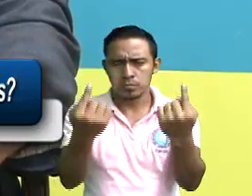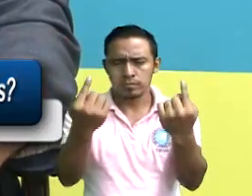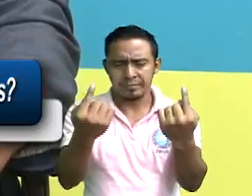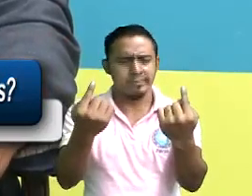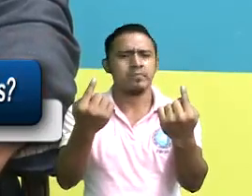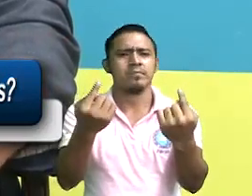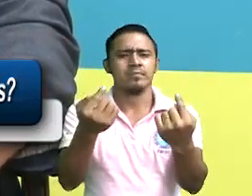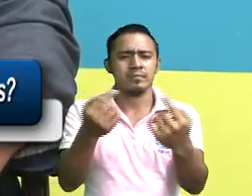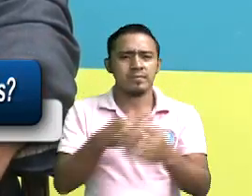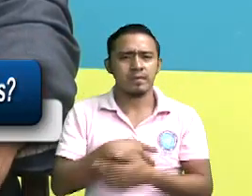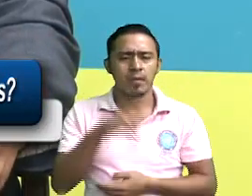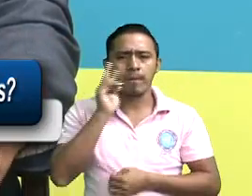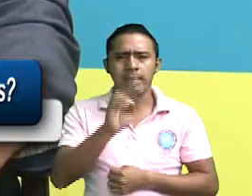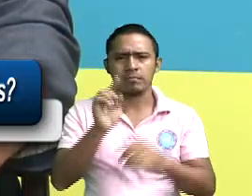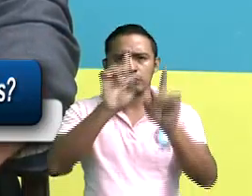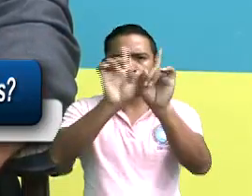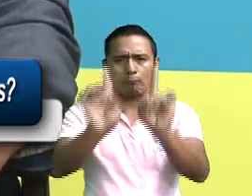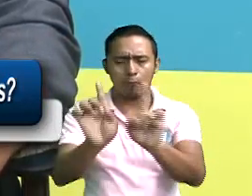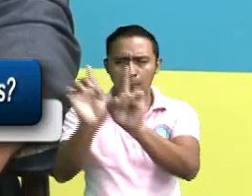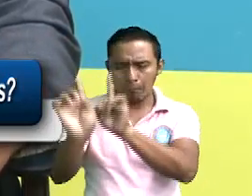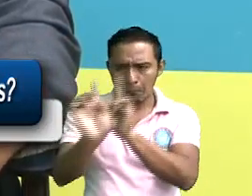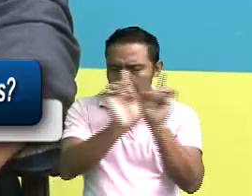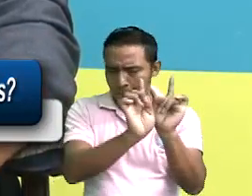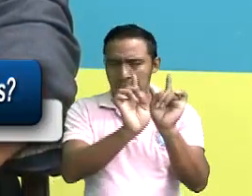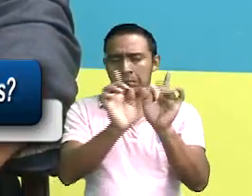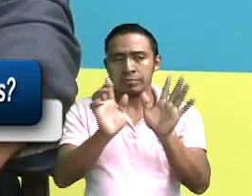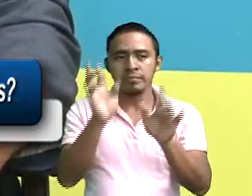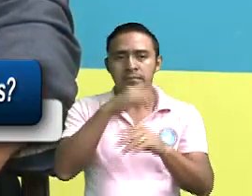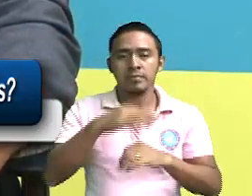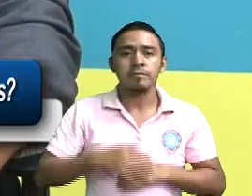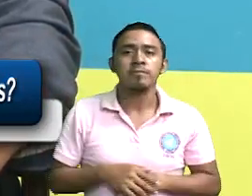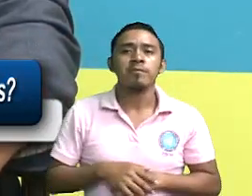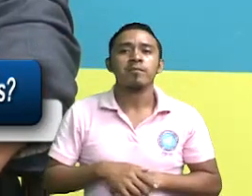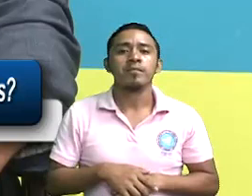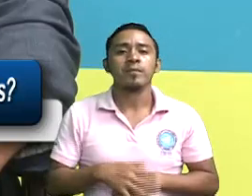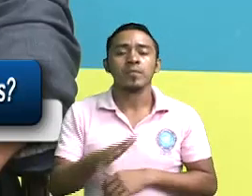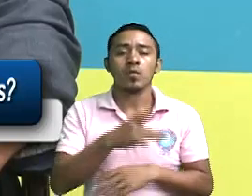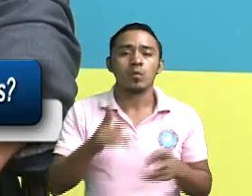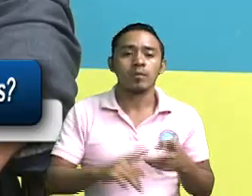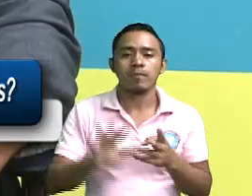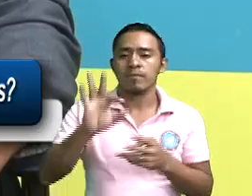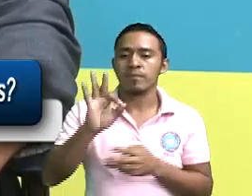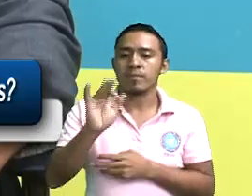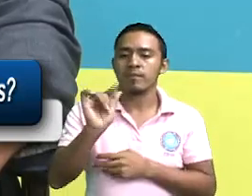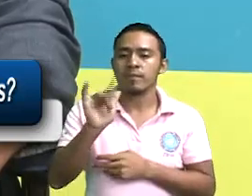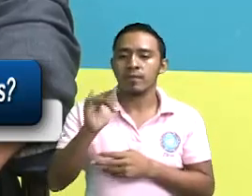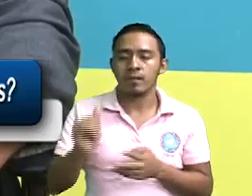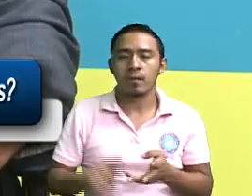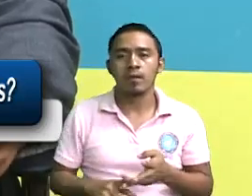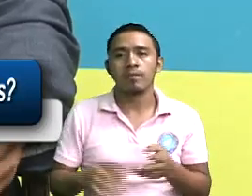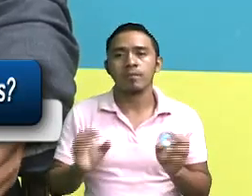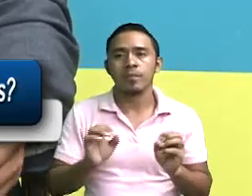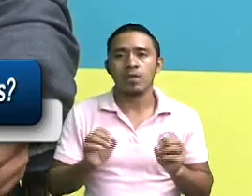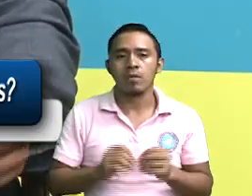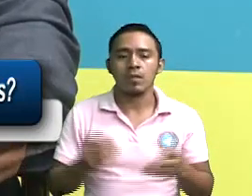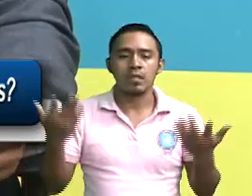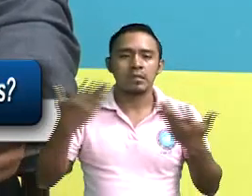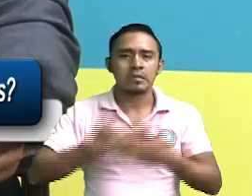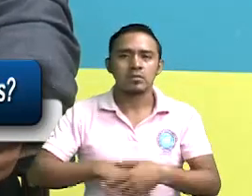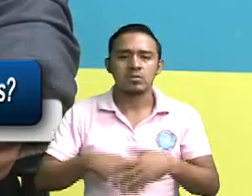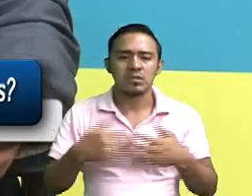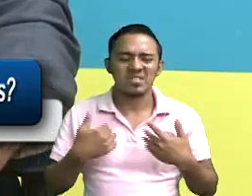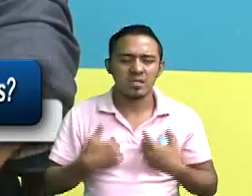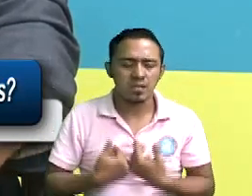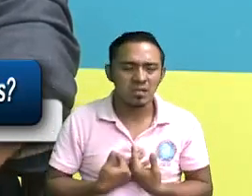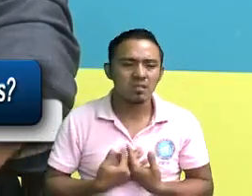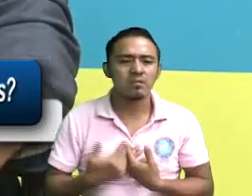hay síntomas que no están relacionados con la fuerza muscular, como por ejemplo la fatiga. Un paciente que en la noche se siente ya